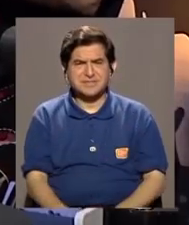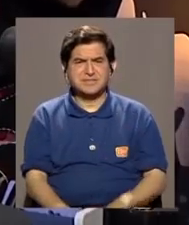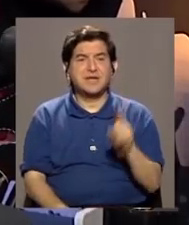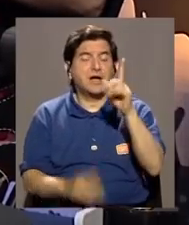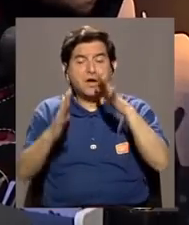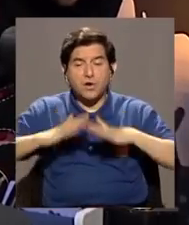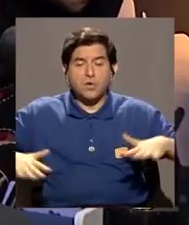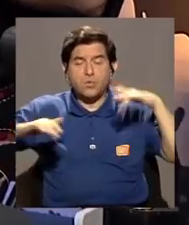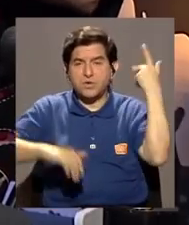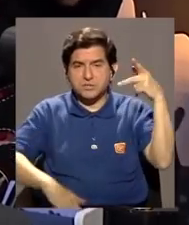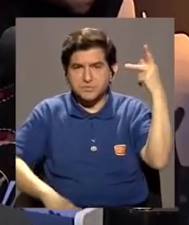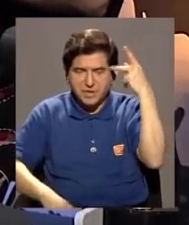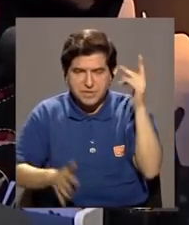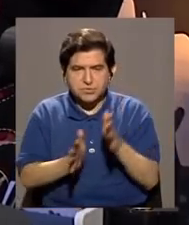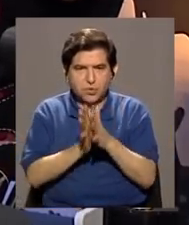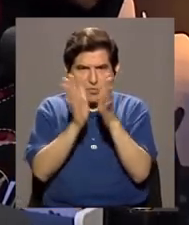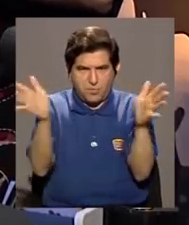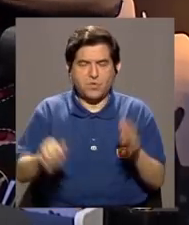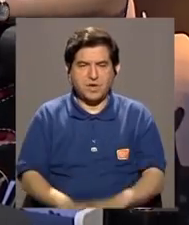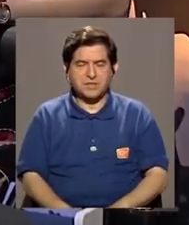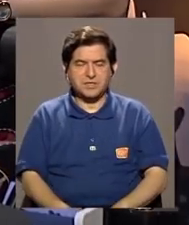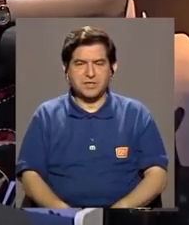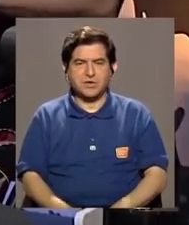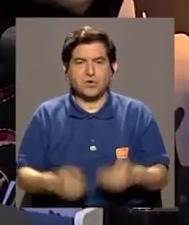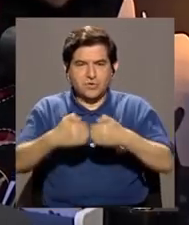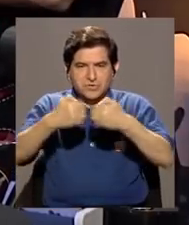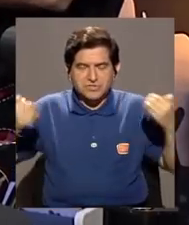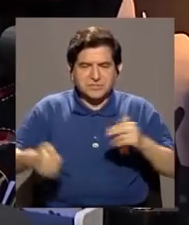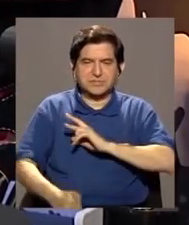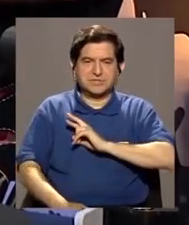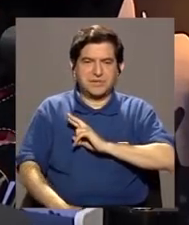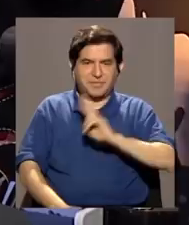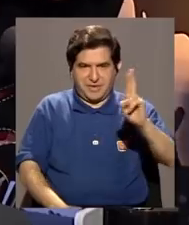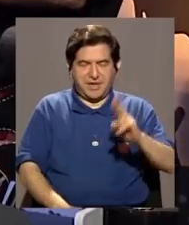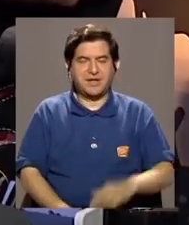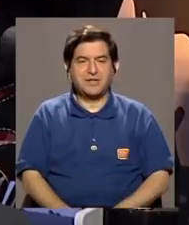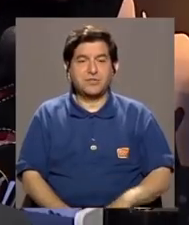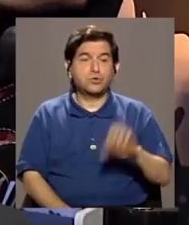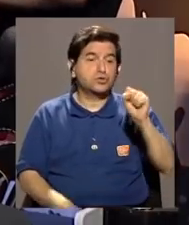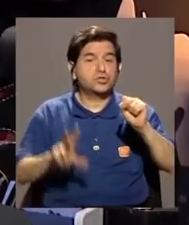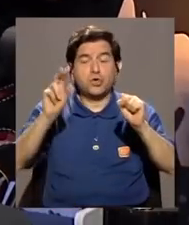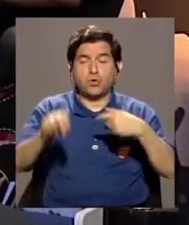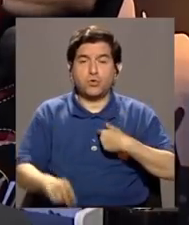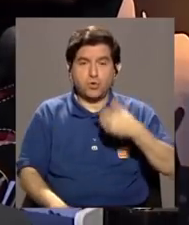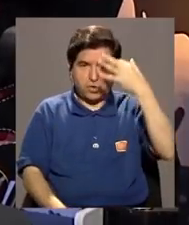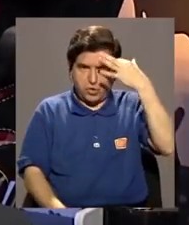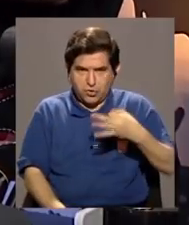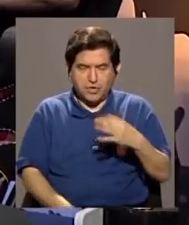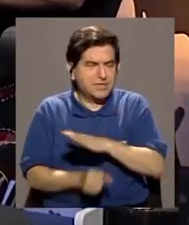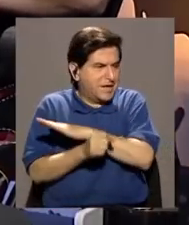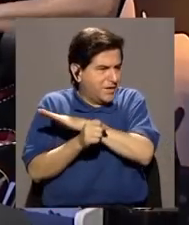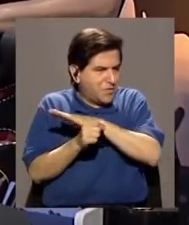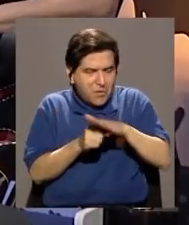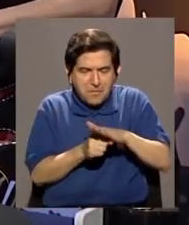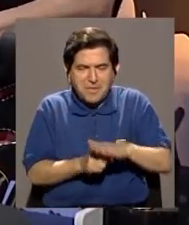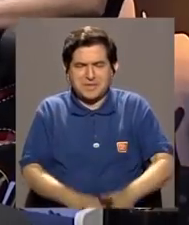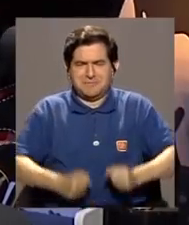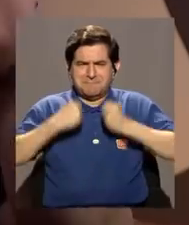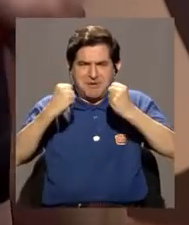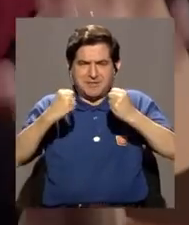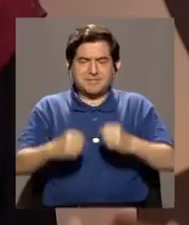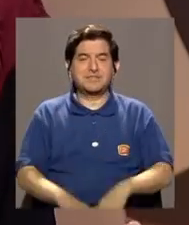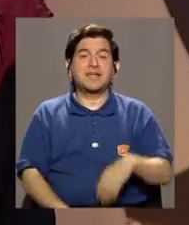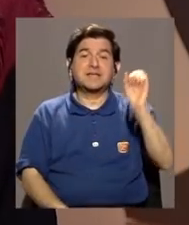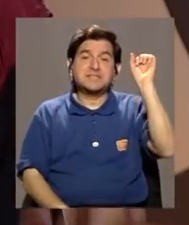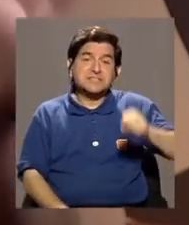un espacio político público secularizado o no porque ahí sí y presenta una posición completamente radical